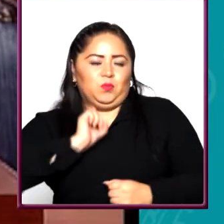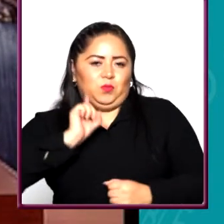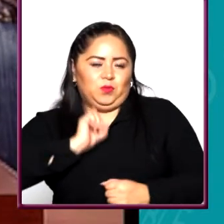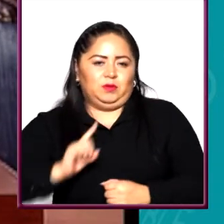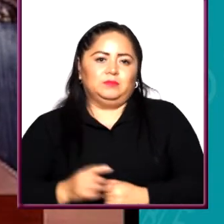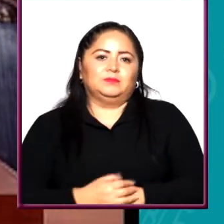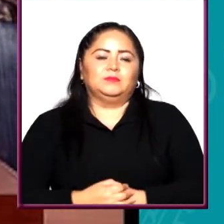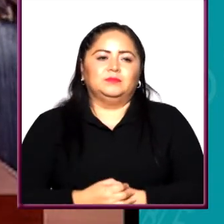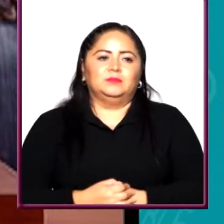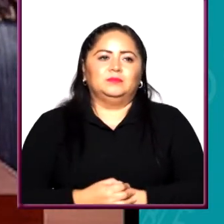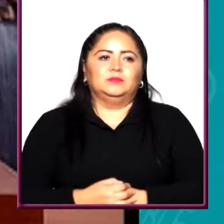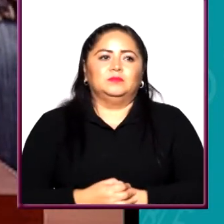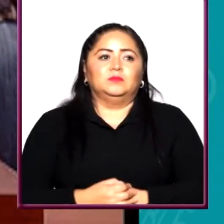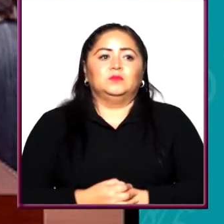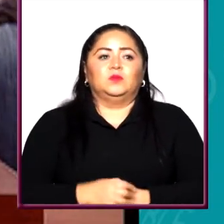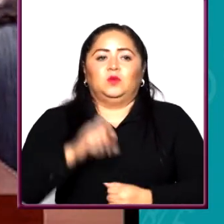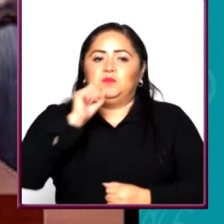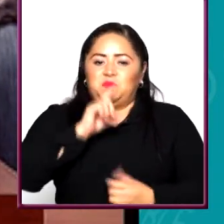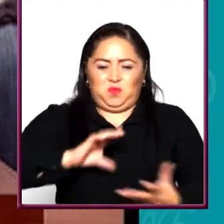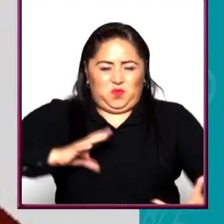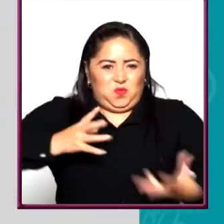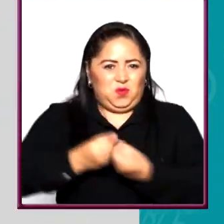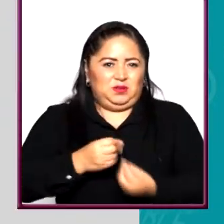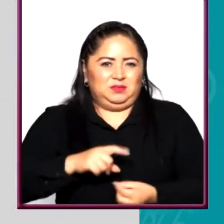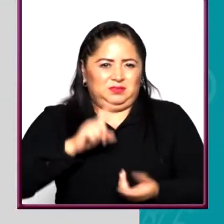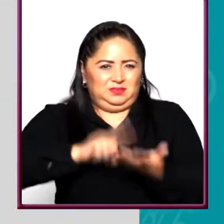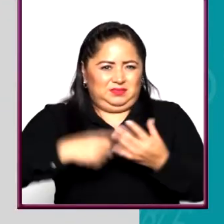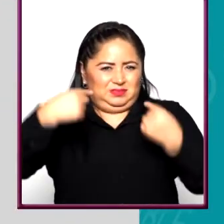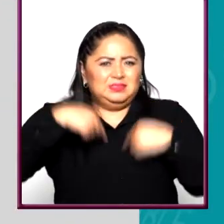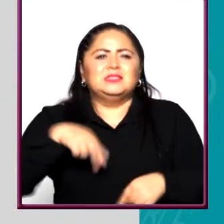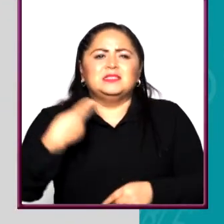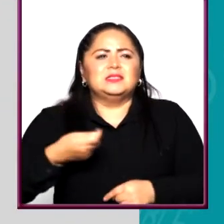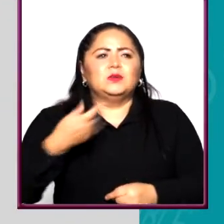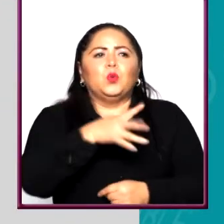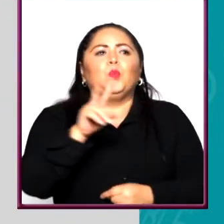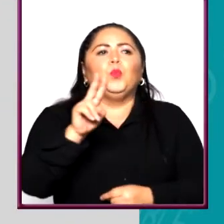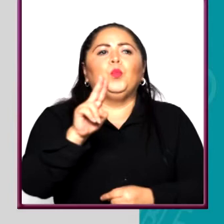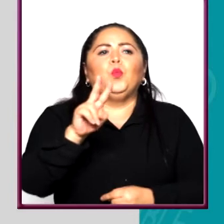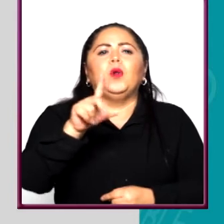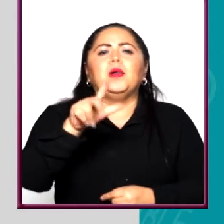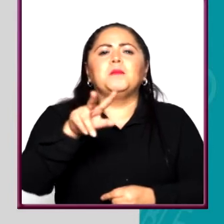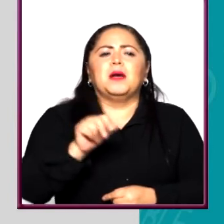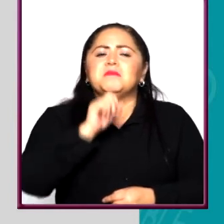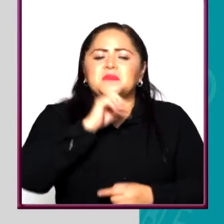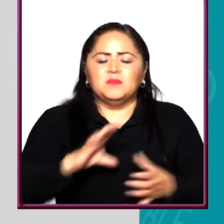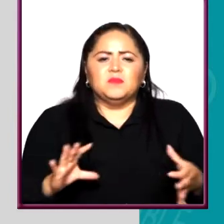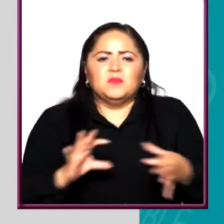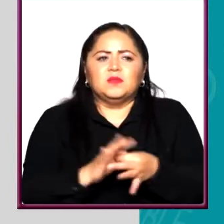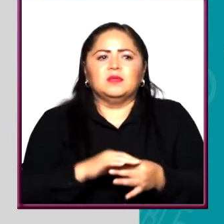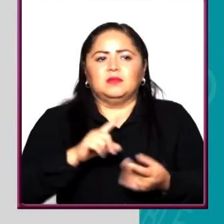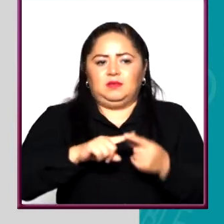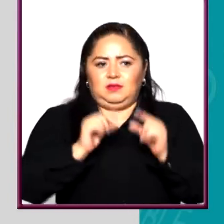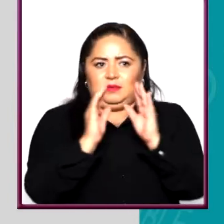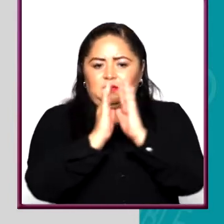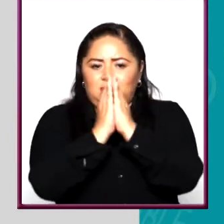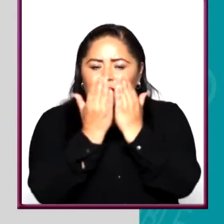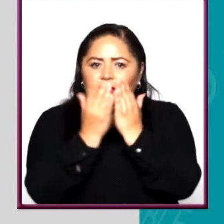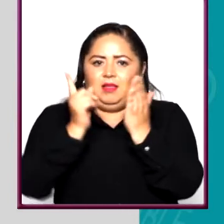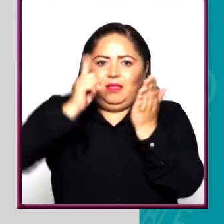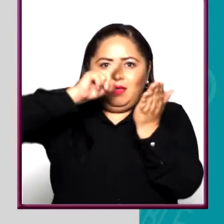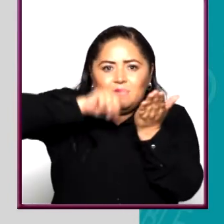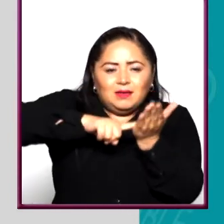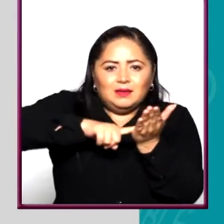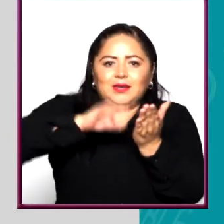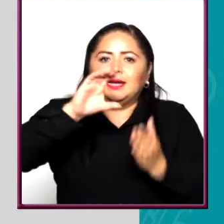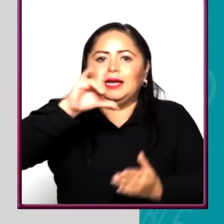acerca del aparato sexual femenino. Al conjunto de órganos sexuales externos se les llama vulva y se componen